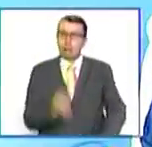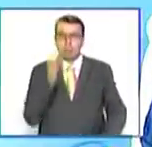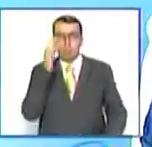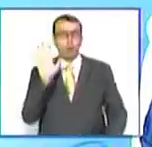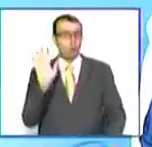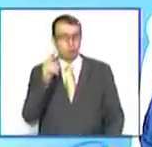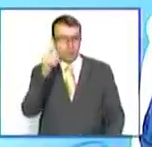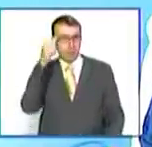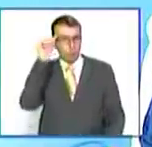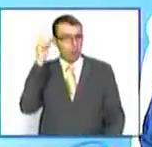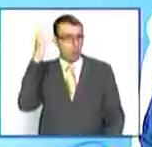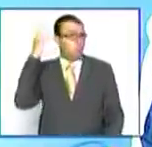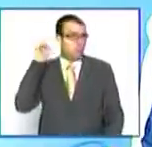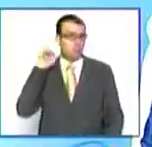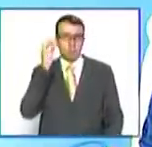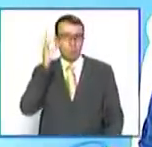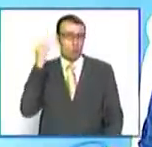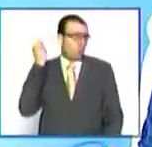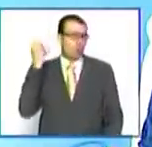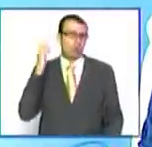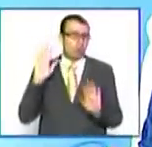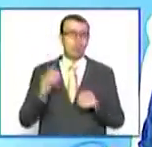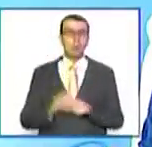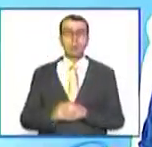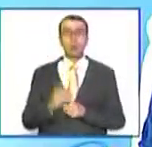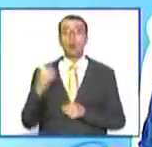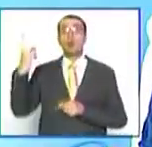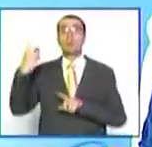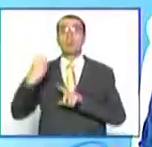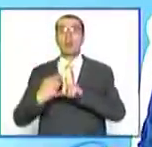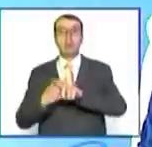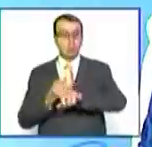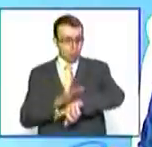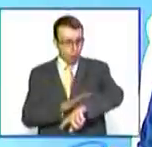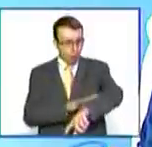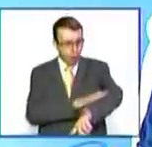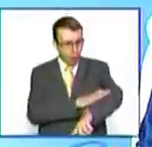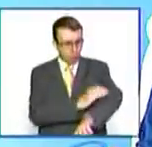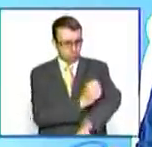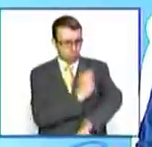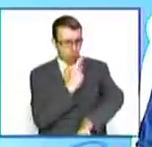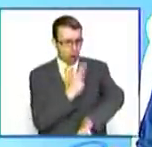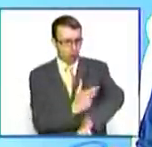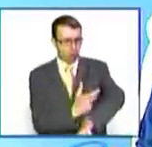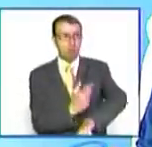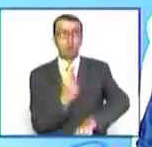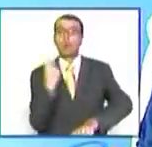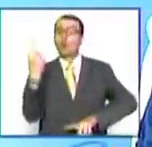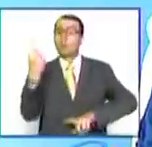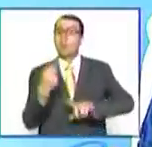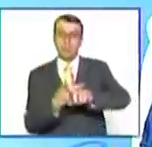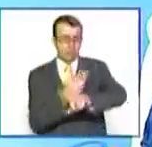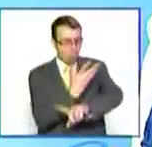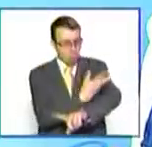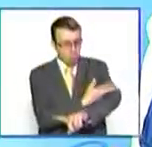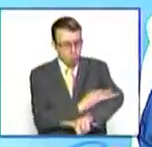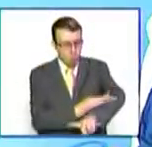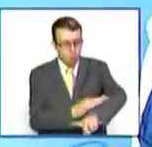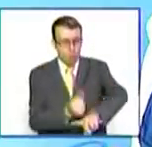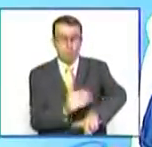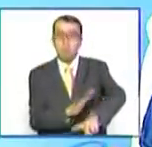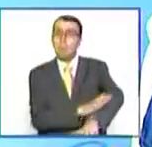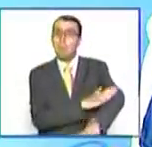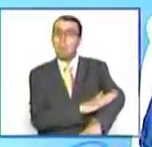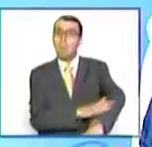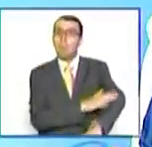tipo. Y ustedes mirar al mes y decir, pero si hace un mes tenía una chácara ahí y ya no tengo nada. ¿Qué